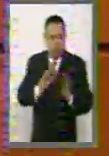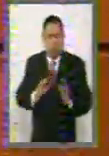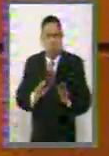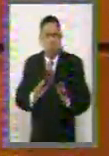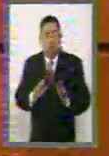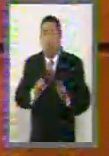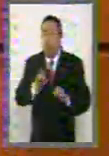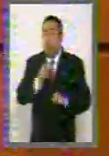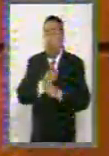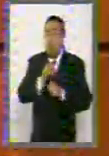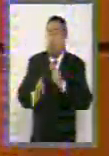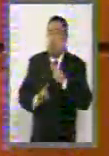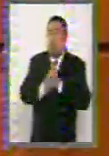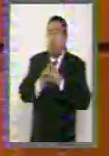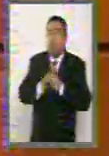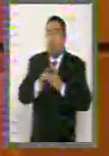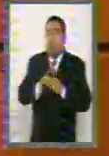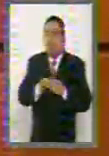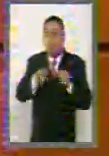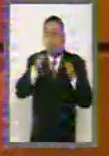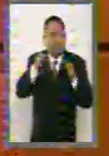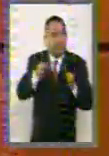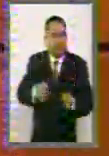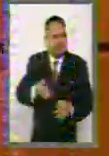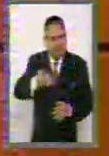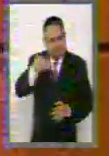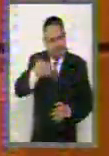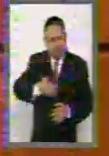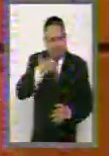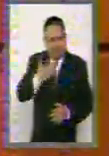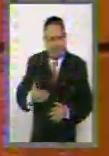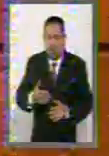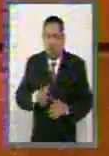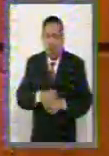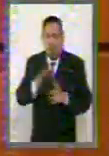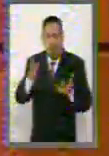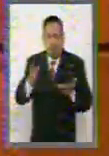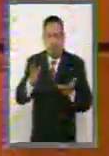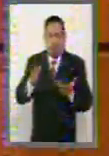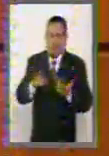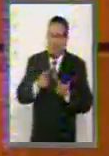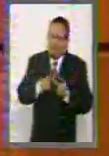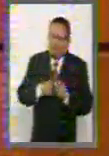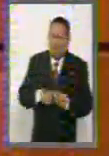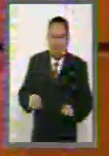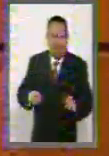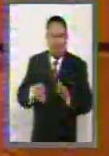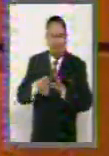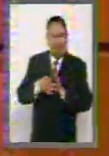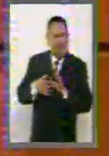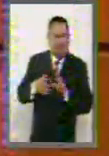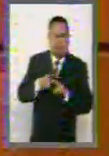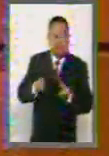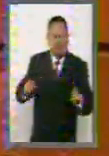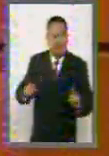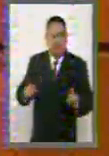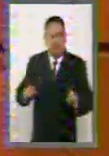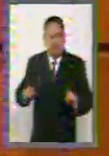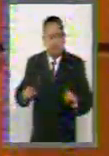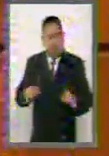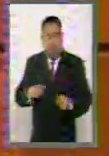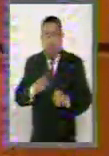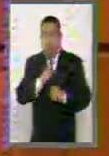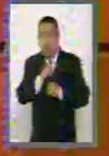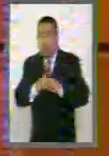Estamos ante un problema de legitimidad, de la enorme brecha que existe entre lo que nuestro